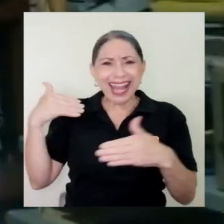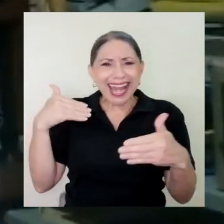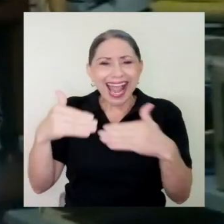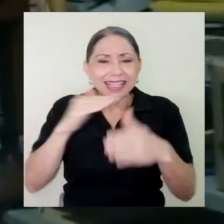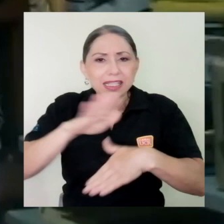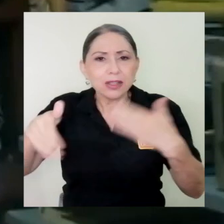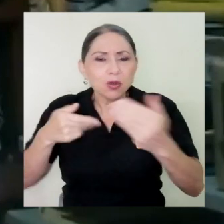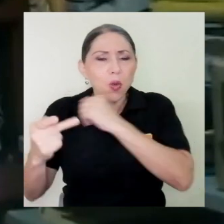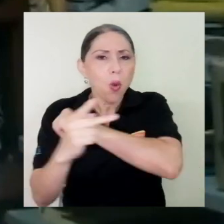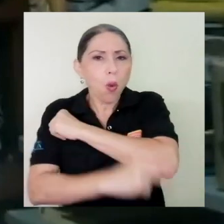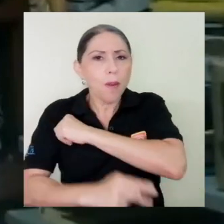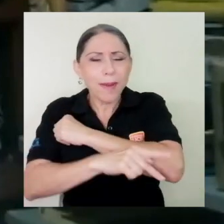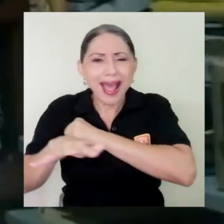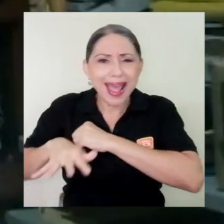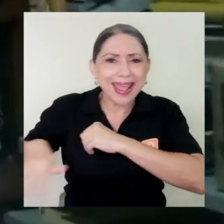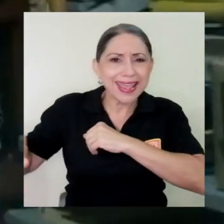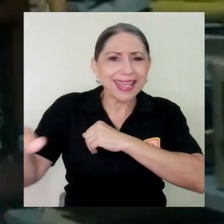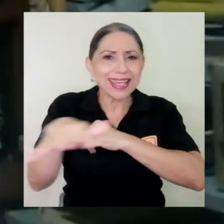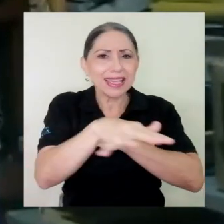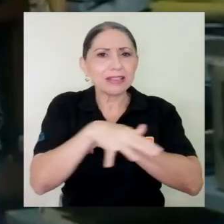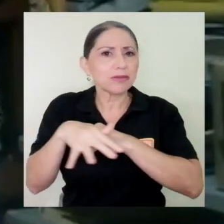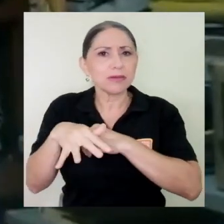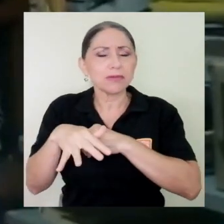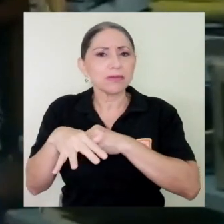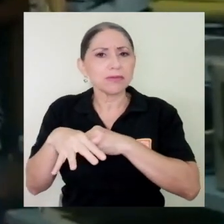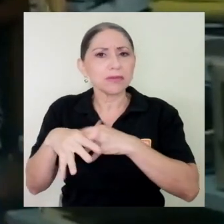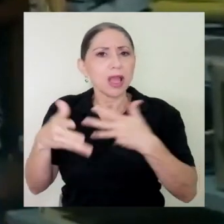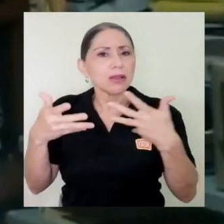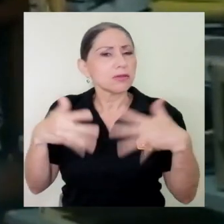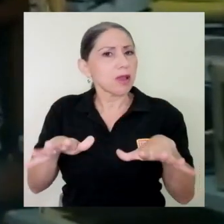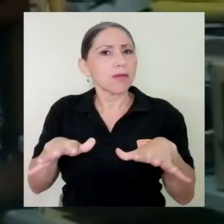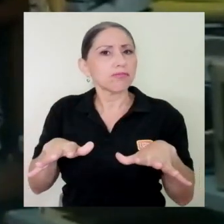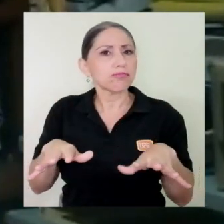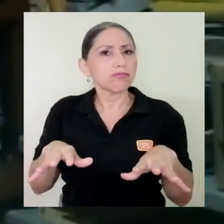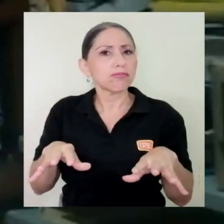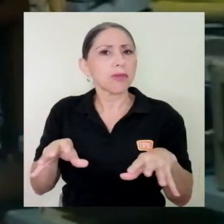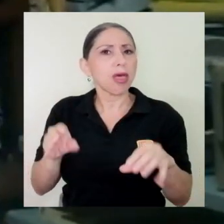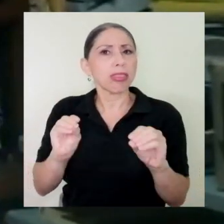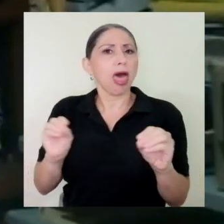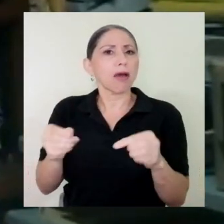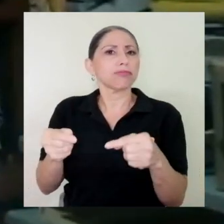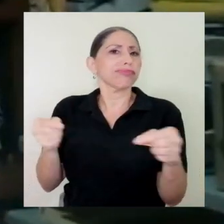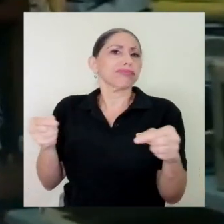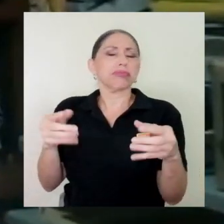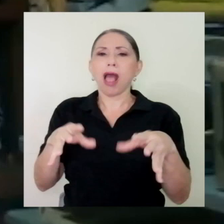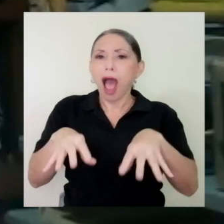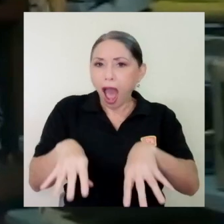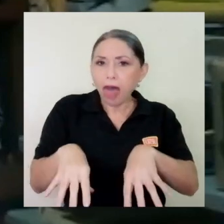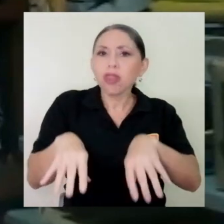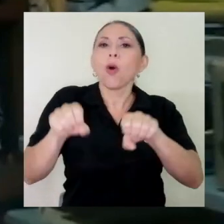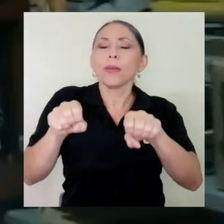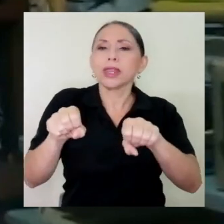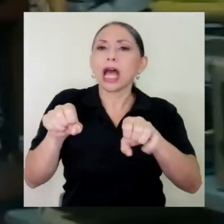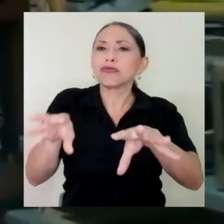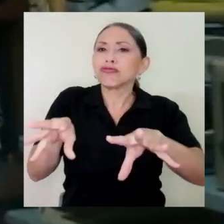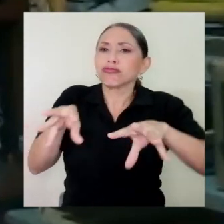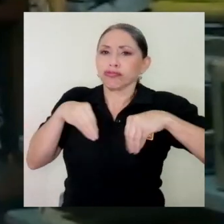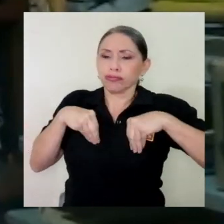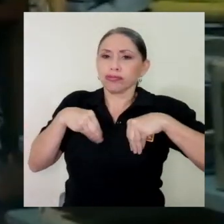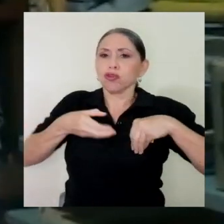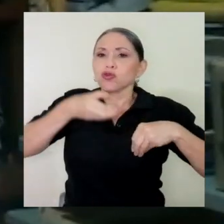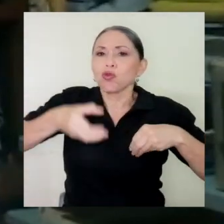prácticamente adopta sin ningún reparo las sugerencias, recomendaciones